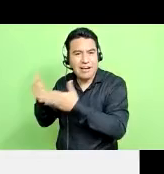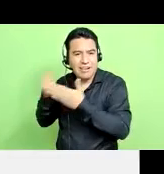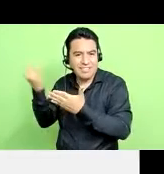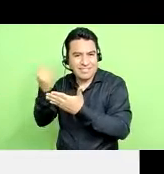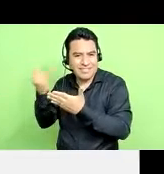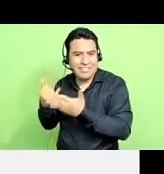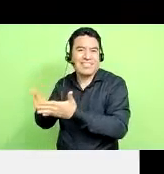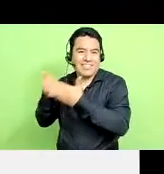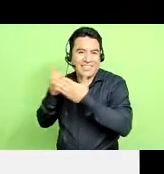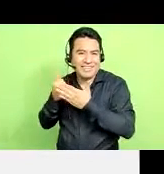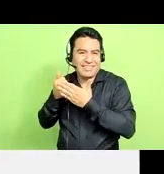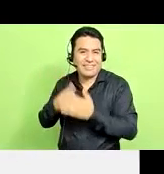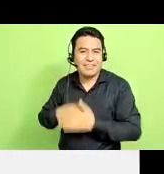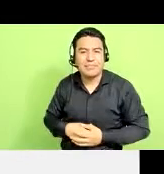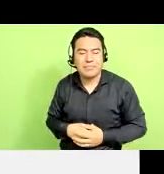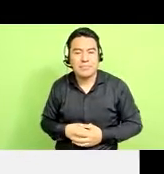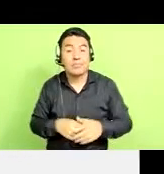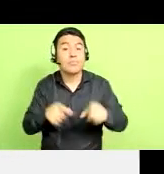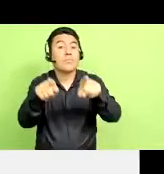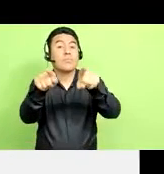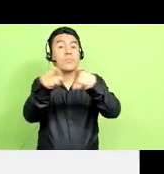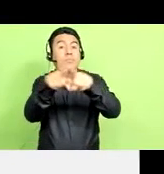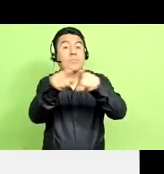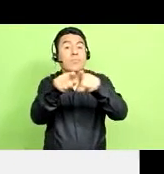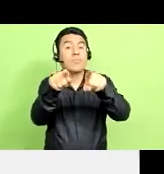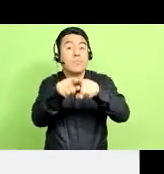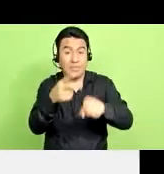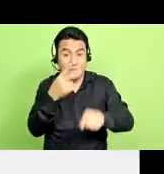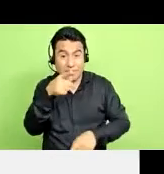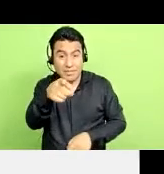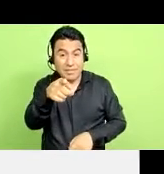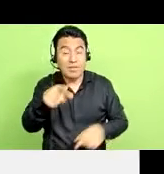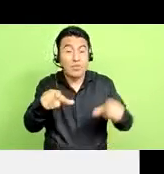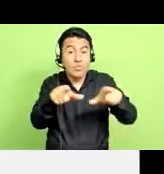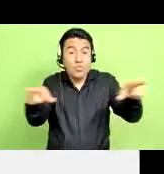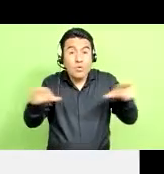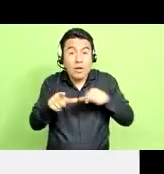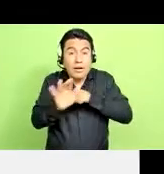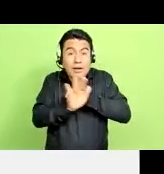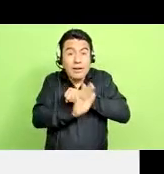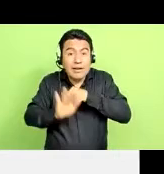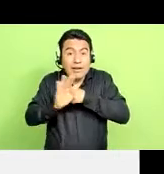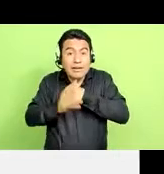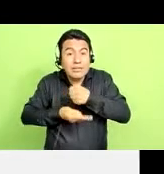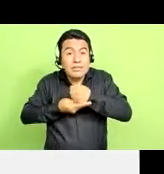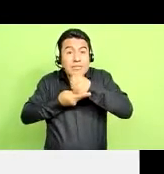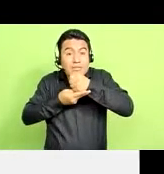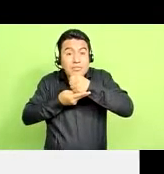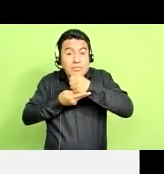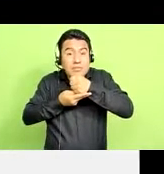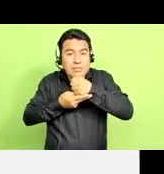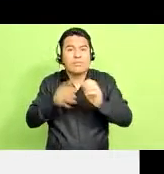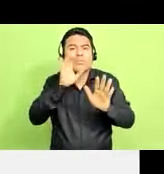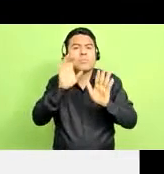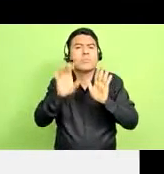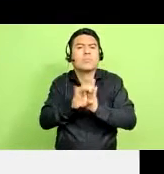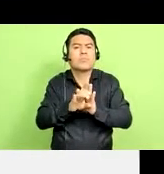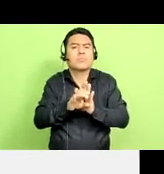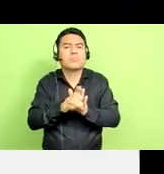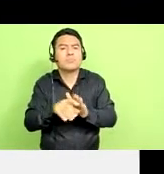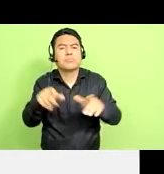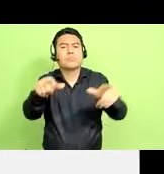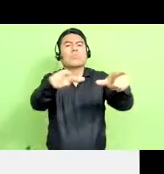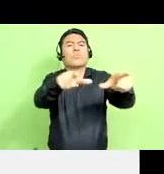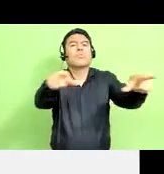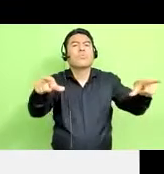dentro este capítulo está en las áreas de noticias que sigue que se estaba incorporando un área segura y señalizado